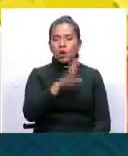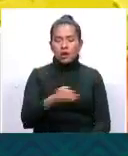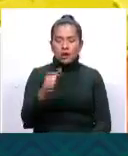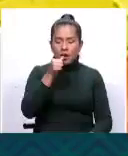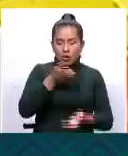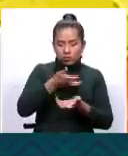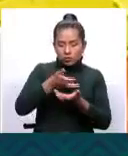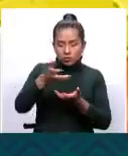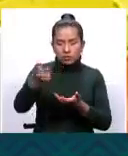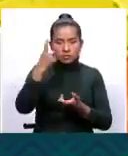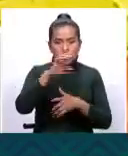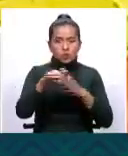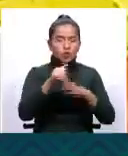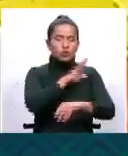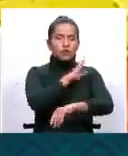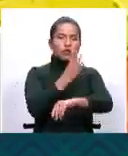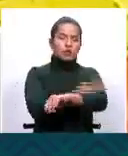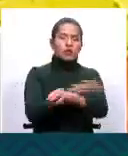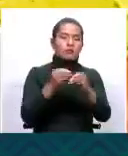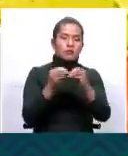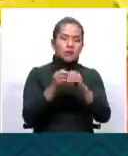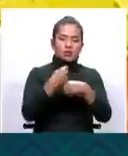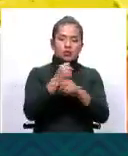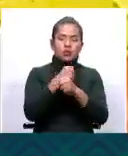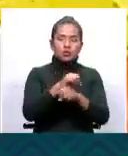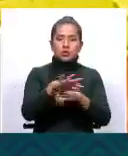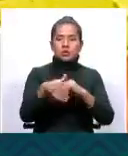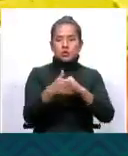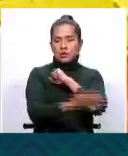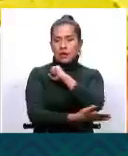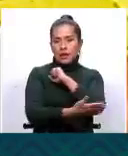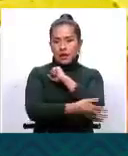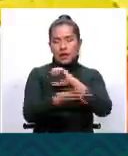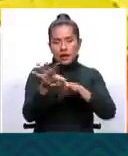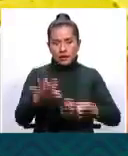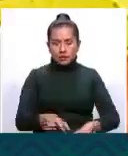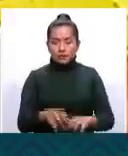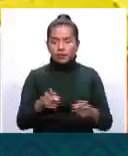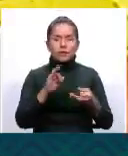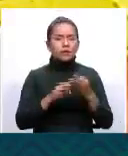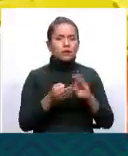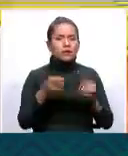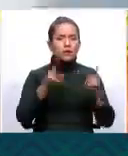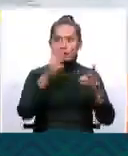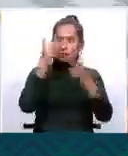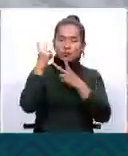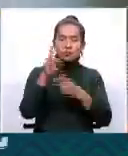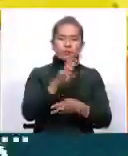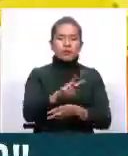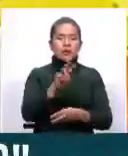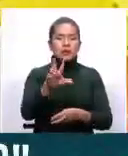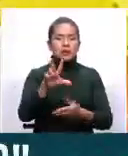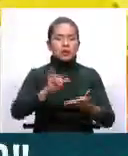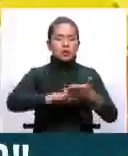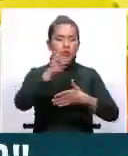el fortalecimiento de la producción agrícola. Como podemos ver, esto ha sido en fecha 23 de julio.